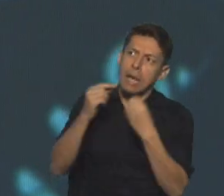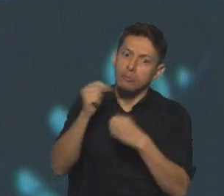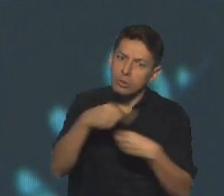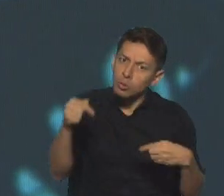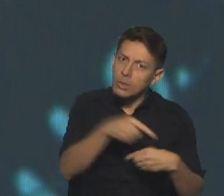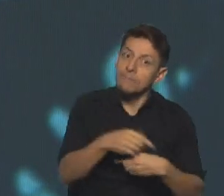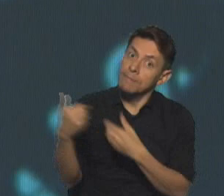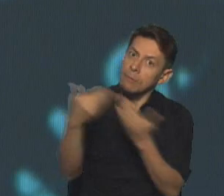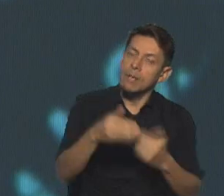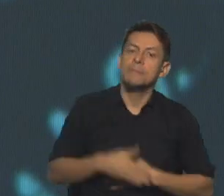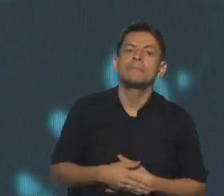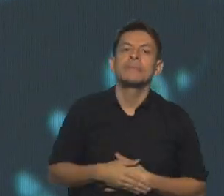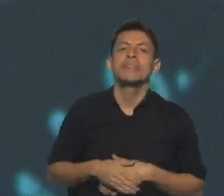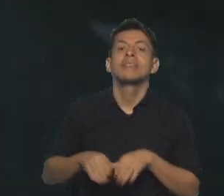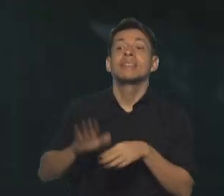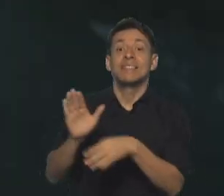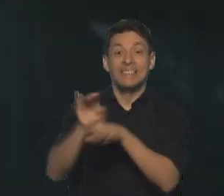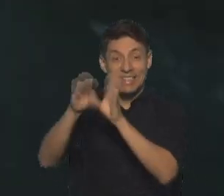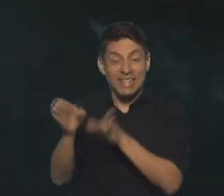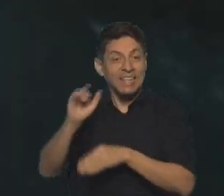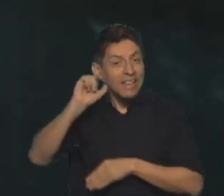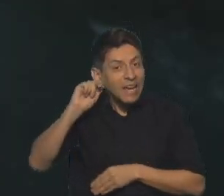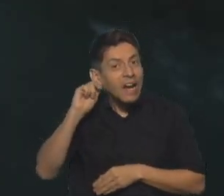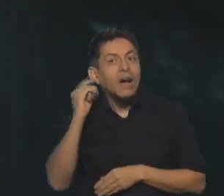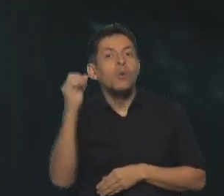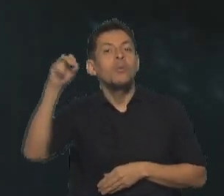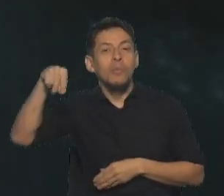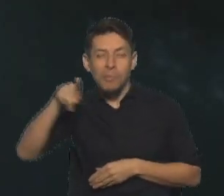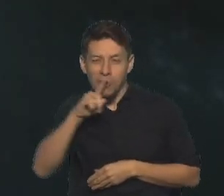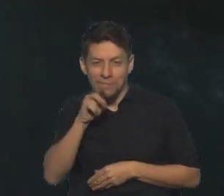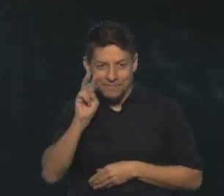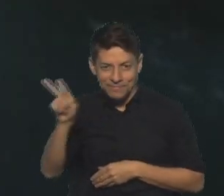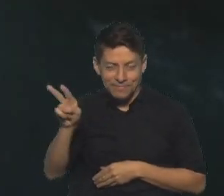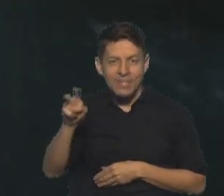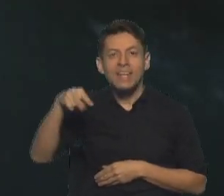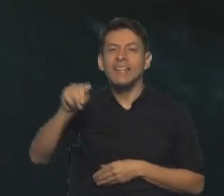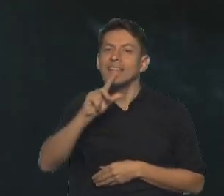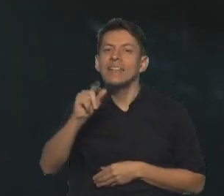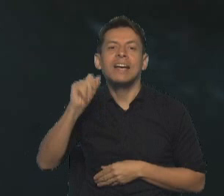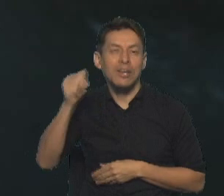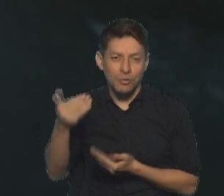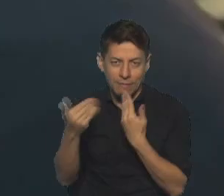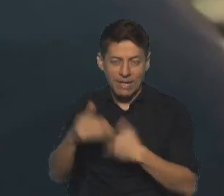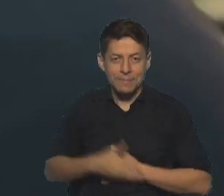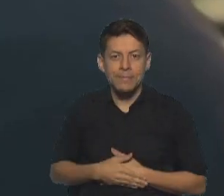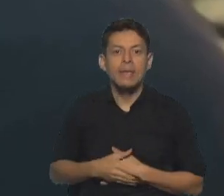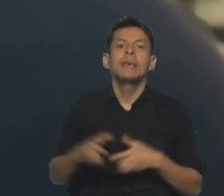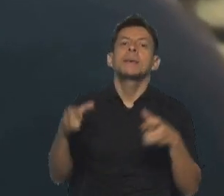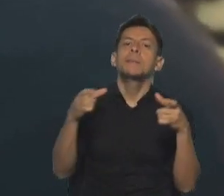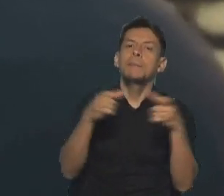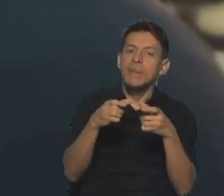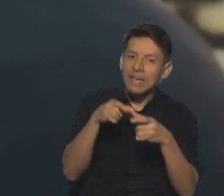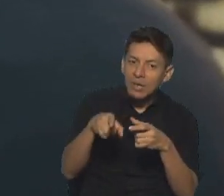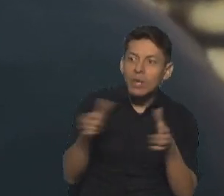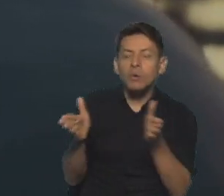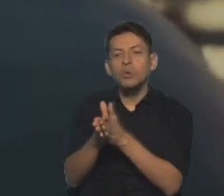Gomón, y nosotros hoy hablamos con Natalia Cano. La película, junto con otras acciones artísticas, porque hubo más gente, y junto con el